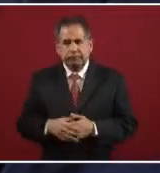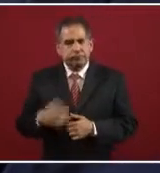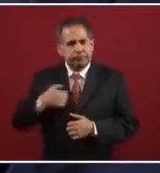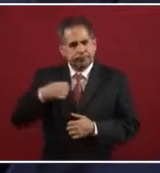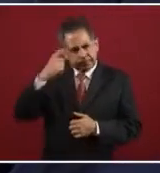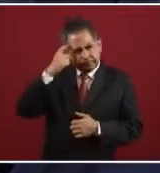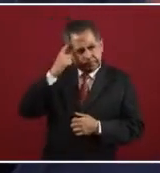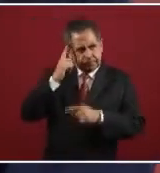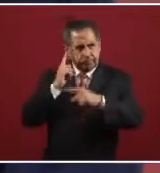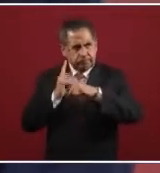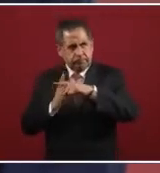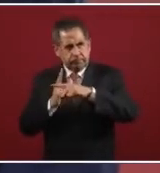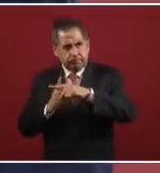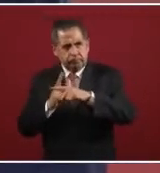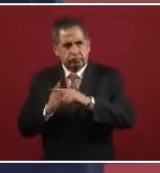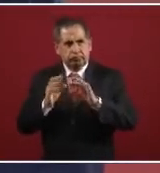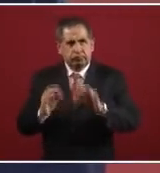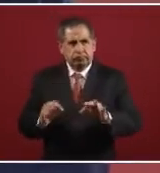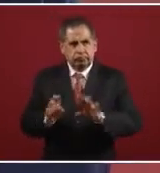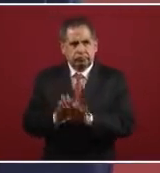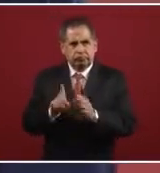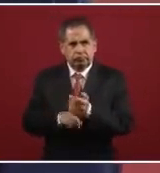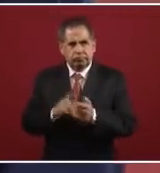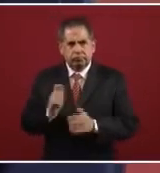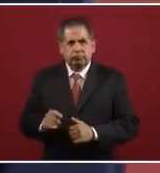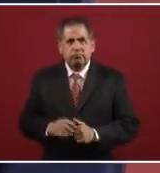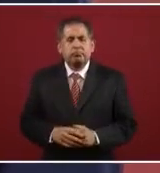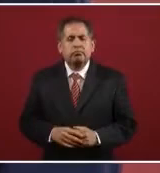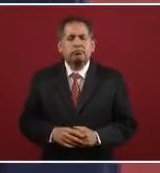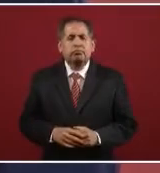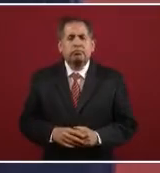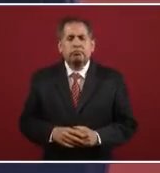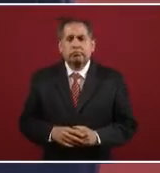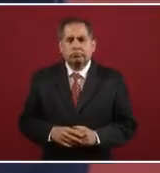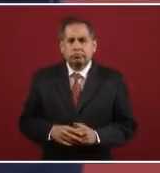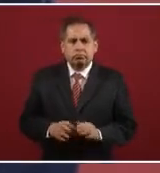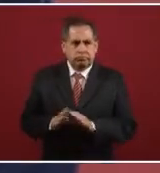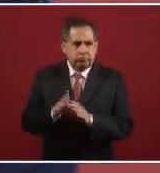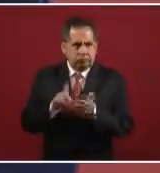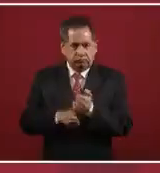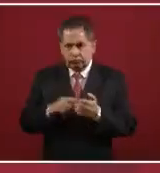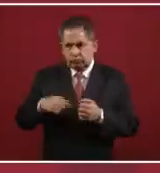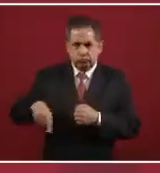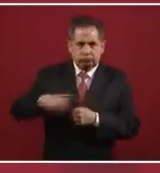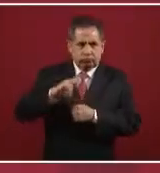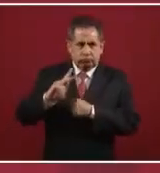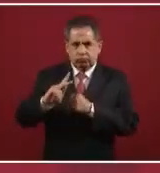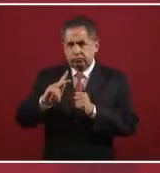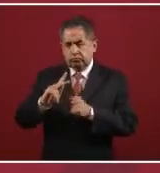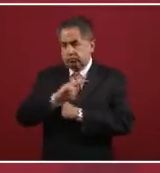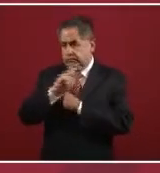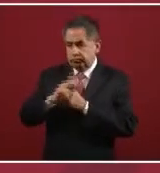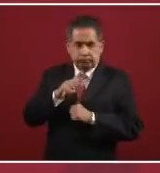optimista, creo que vamos a lograr la paz en el país,